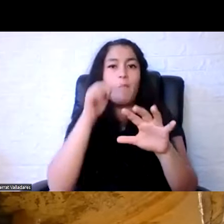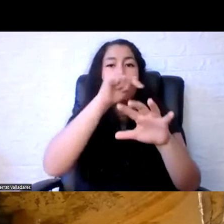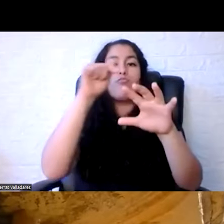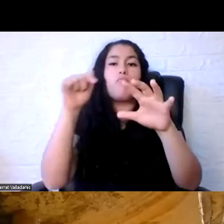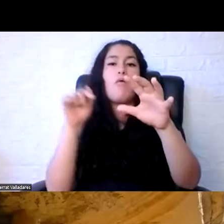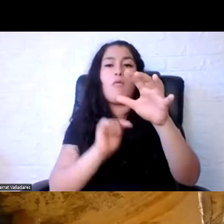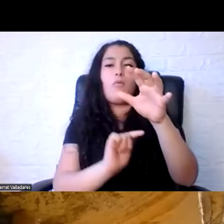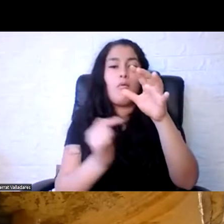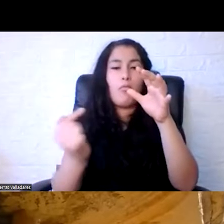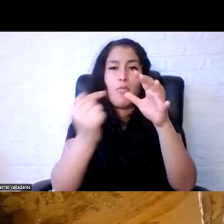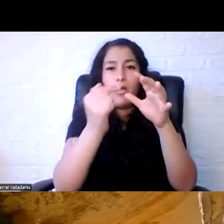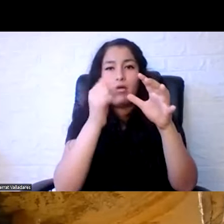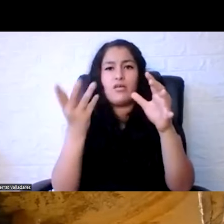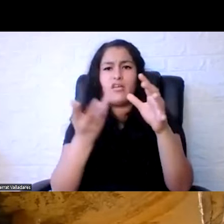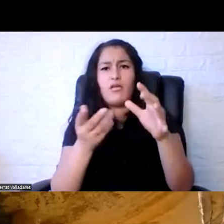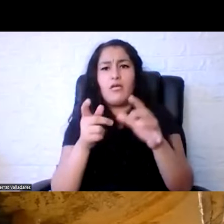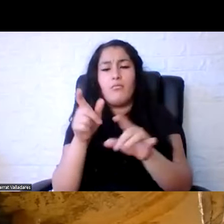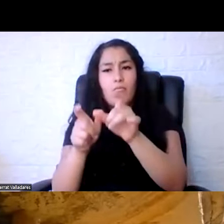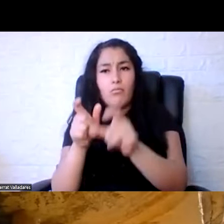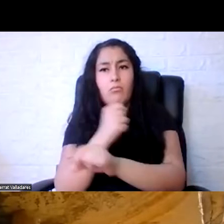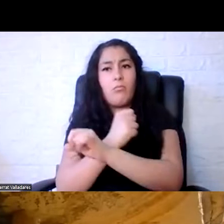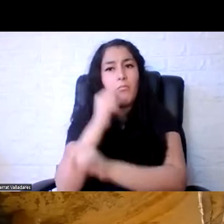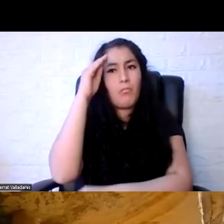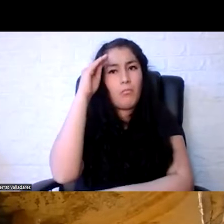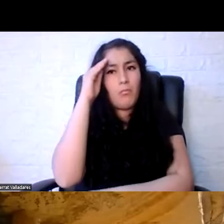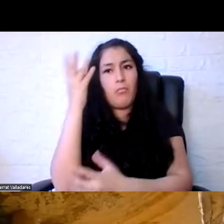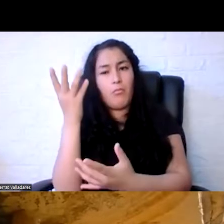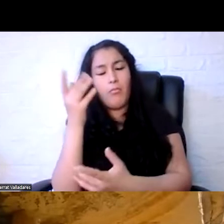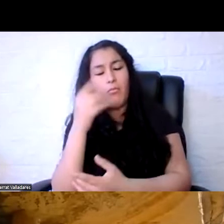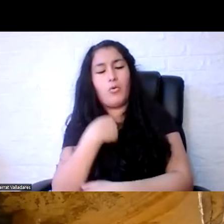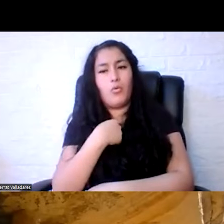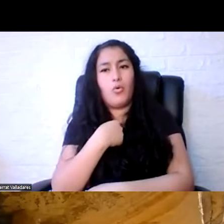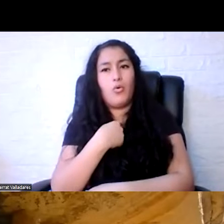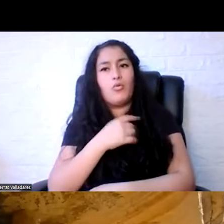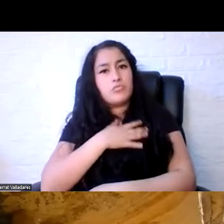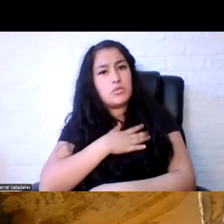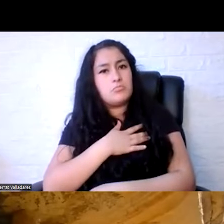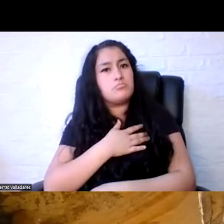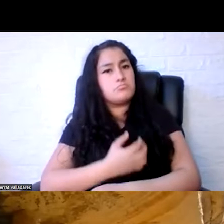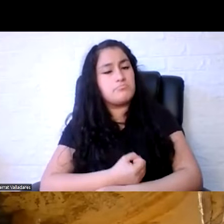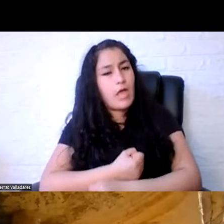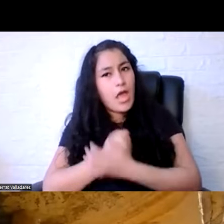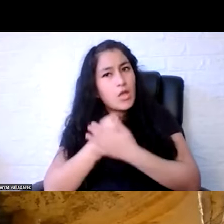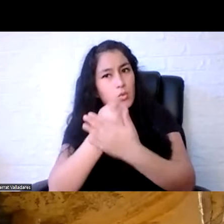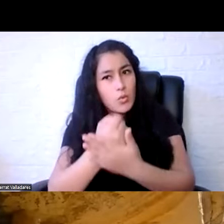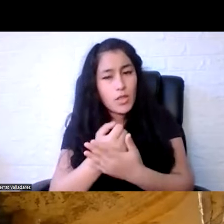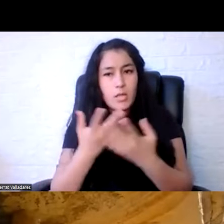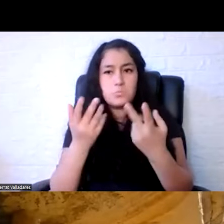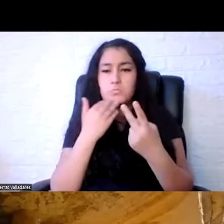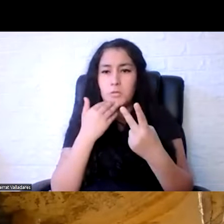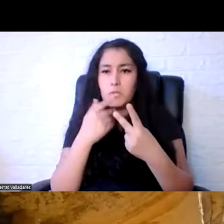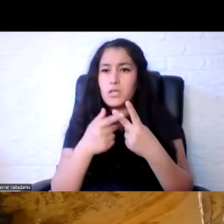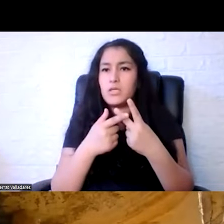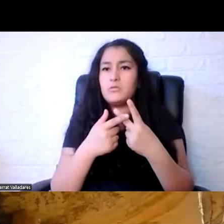vocación. Sus anclas profesionales son la ayuda al otro, estas situaciones